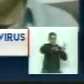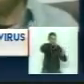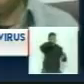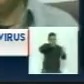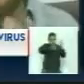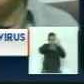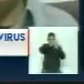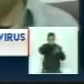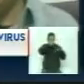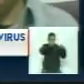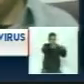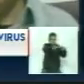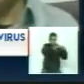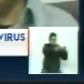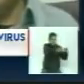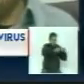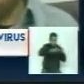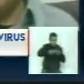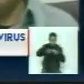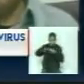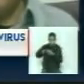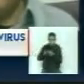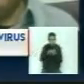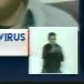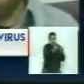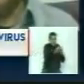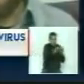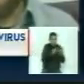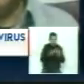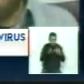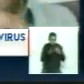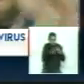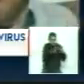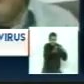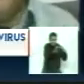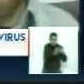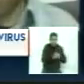aquellas zonas que están desarrollando un mayor número de contagios. Es decir, si no